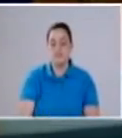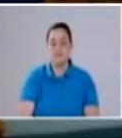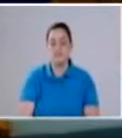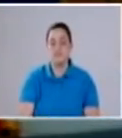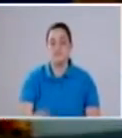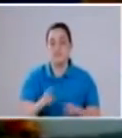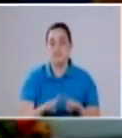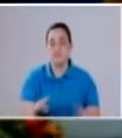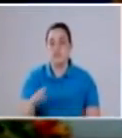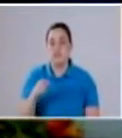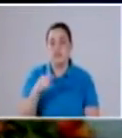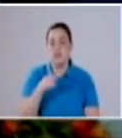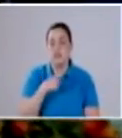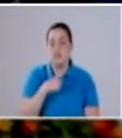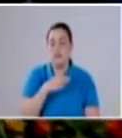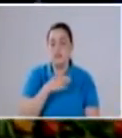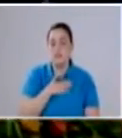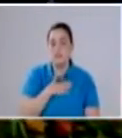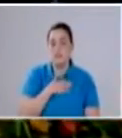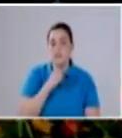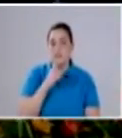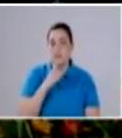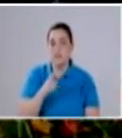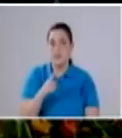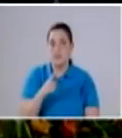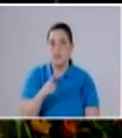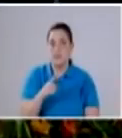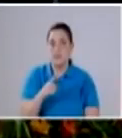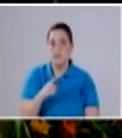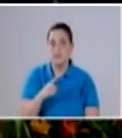Pero a mí lo que me habían dicho sí estaba cardíaco.